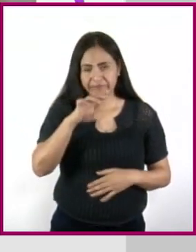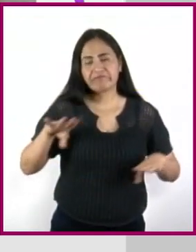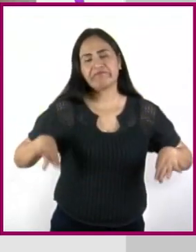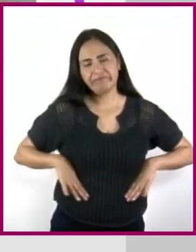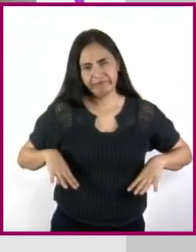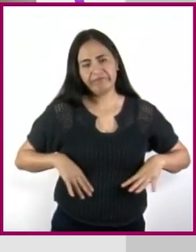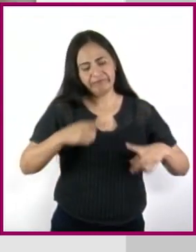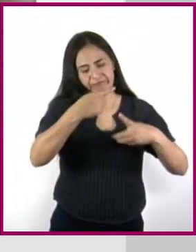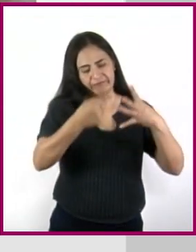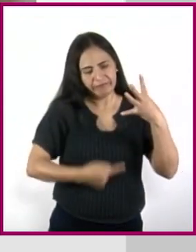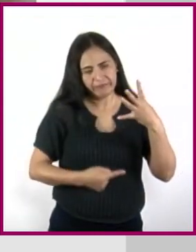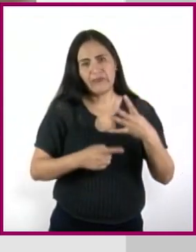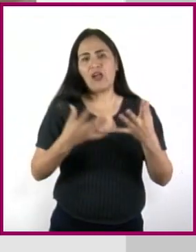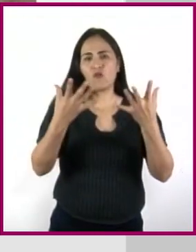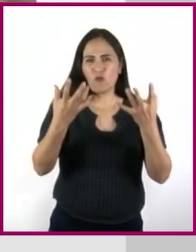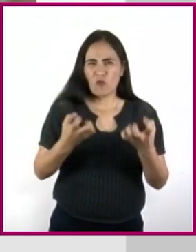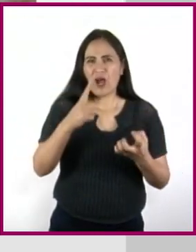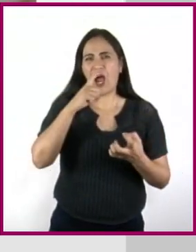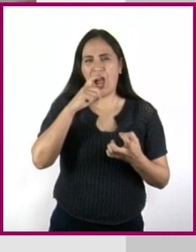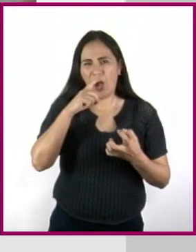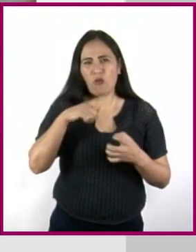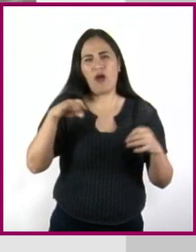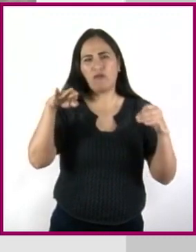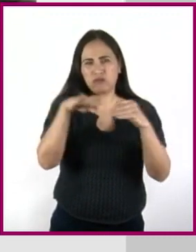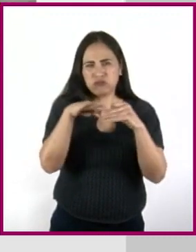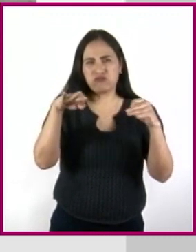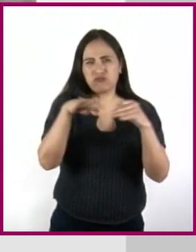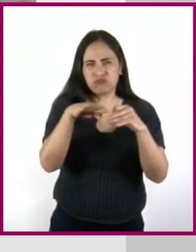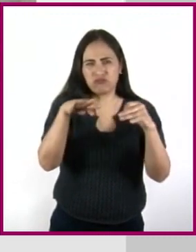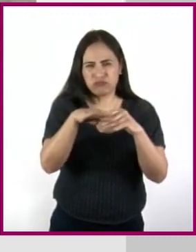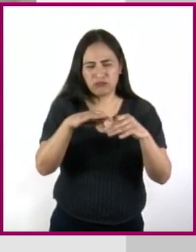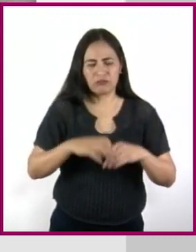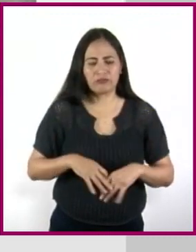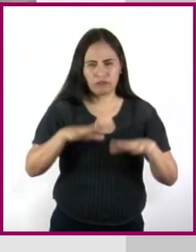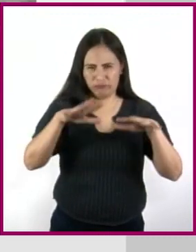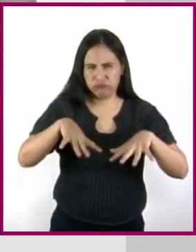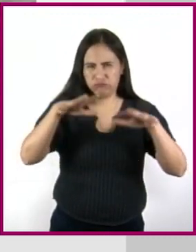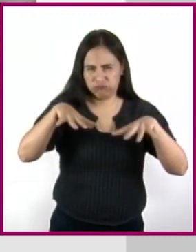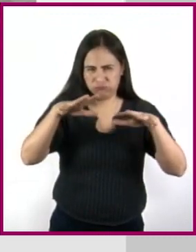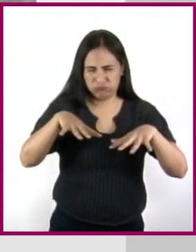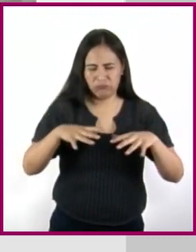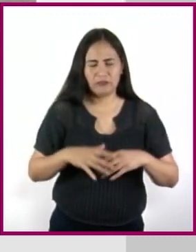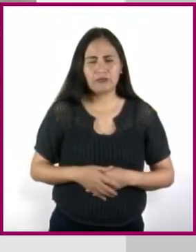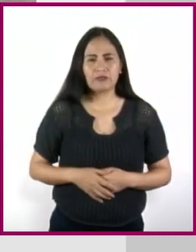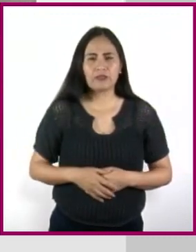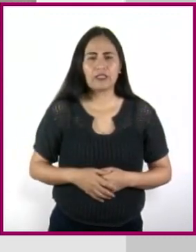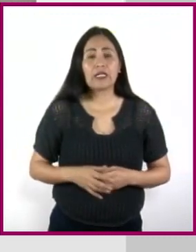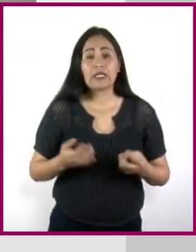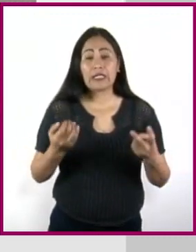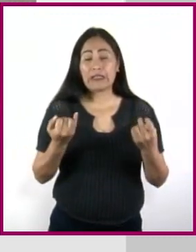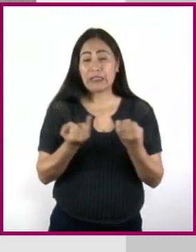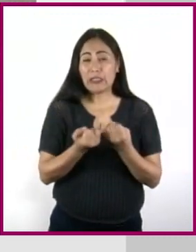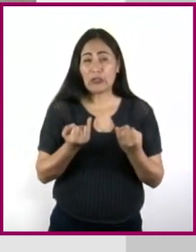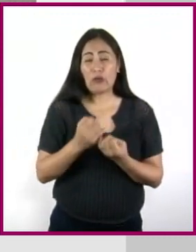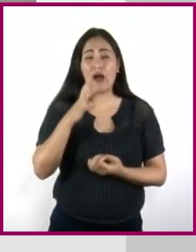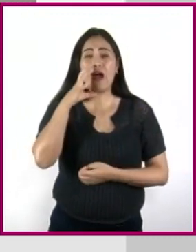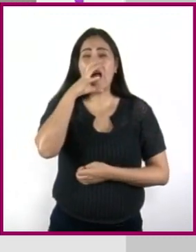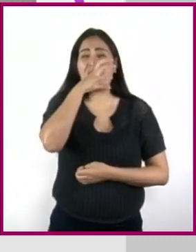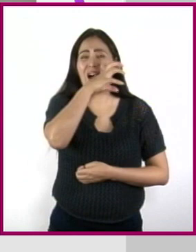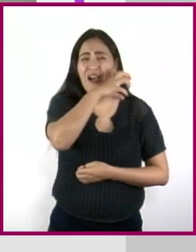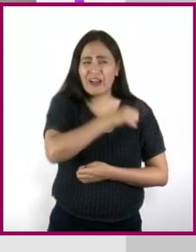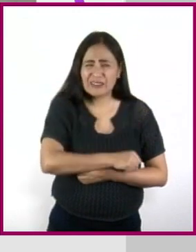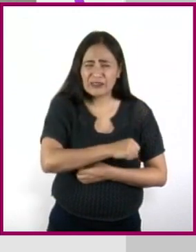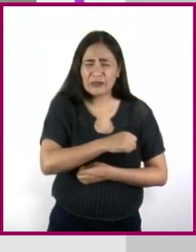características. Tienen una gran humedad y tienen además esta parte calurosa, o tienen